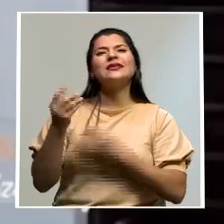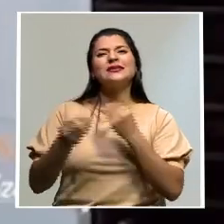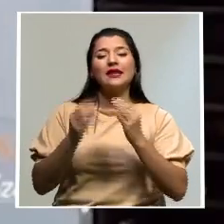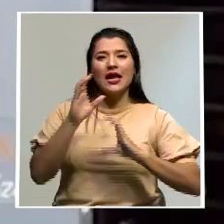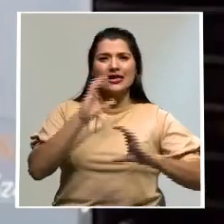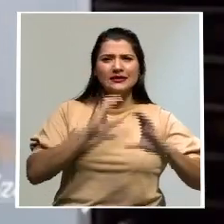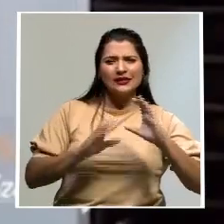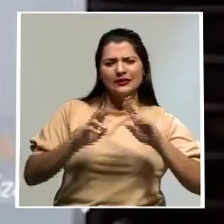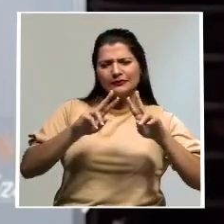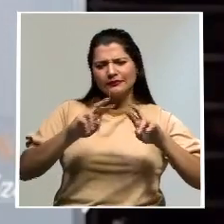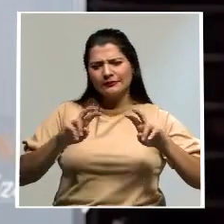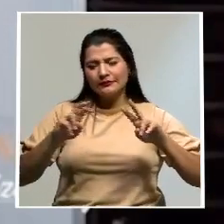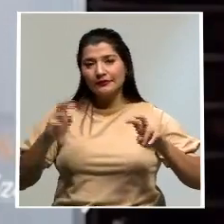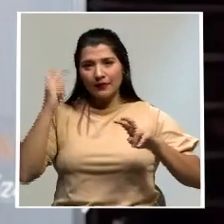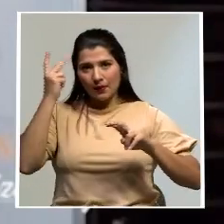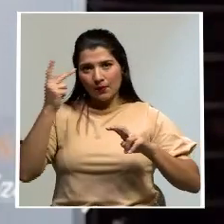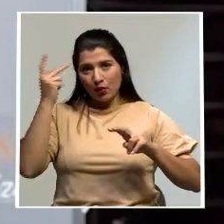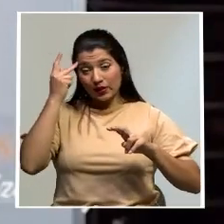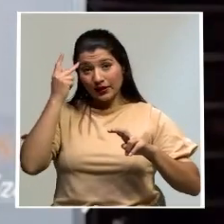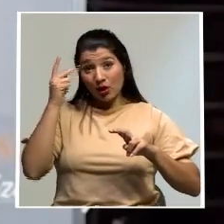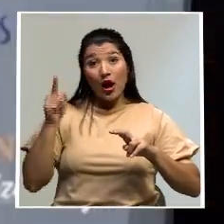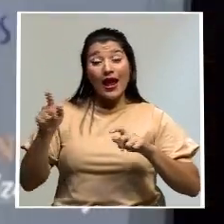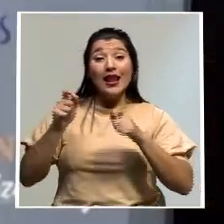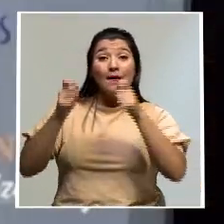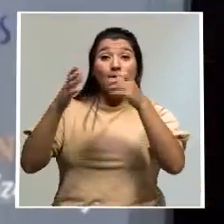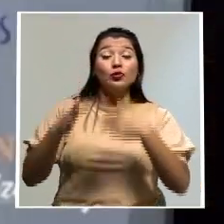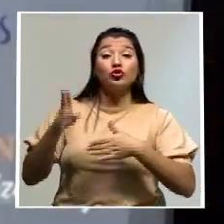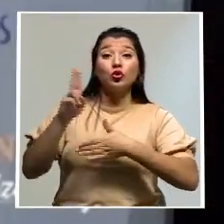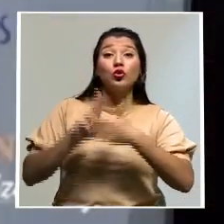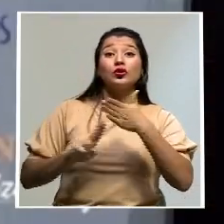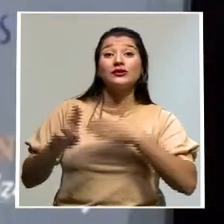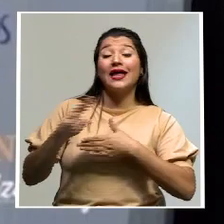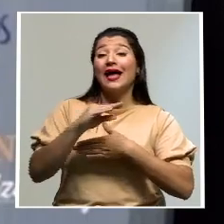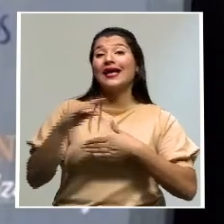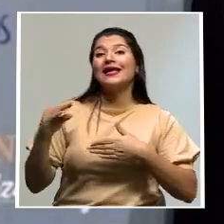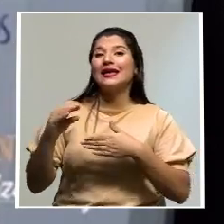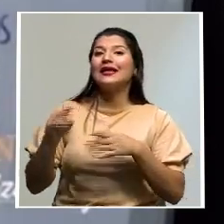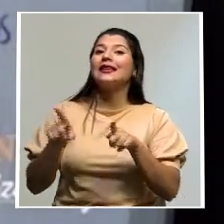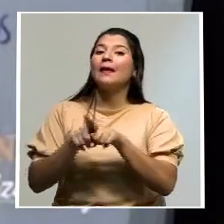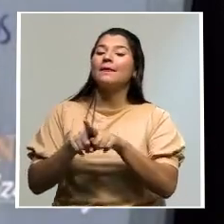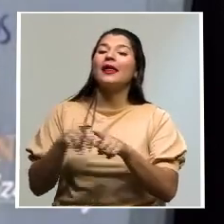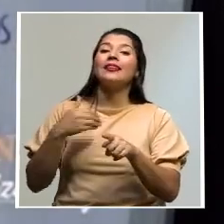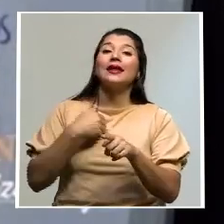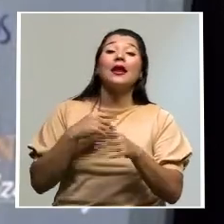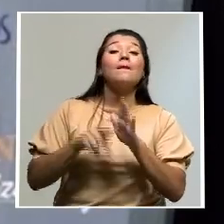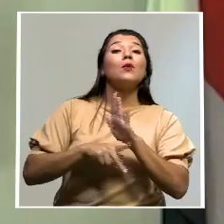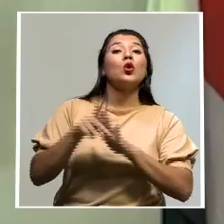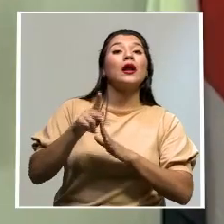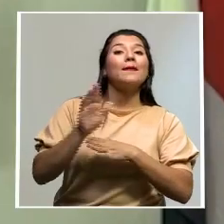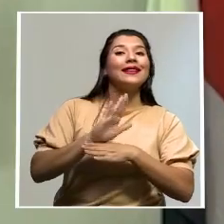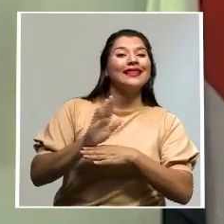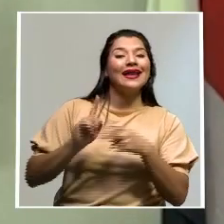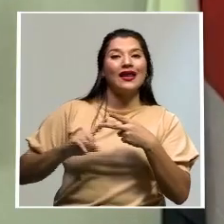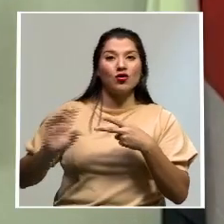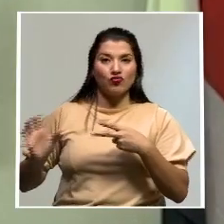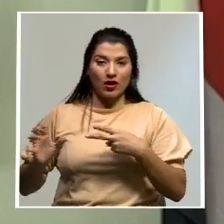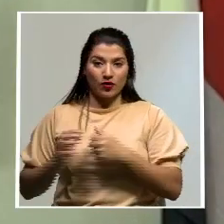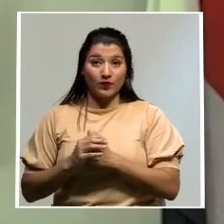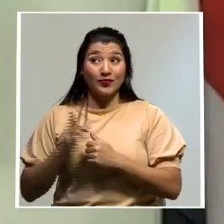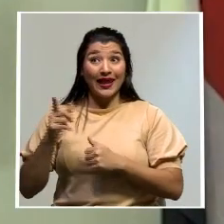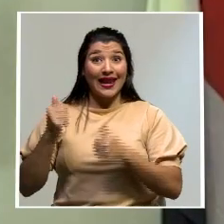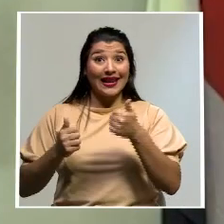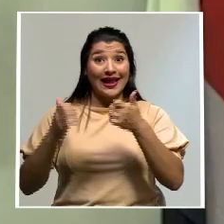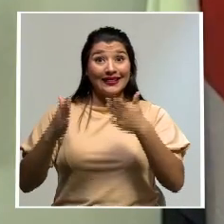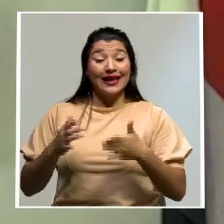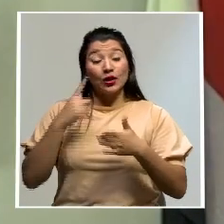y al análisis político. Es profesor universitario y productor de radio y televisión. Fue candidato a la